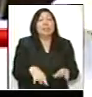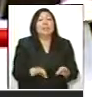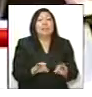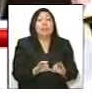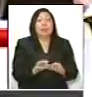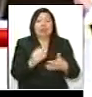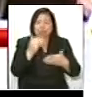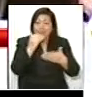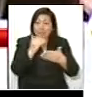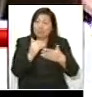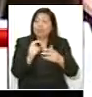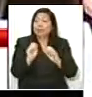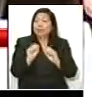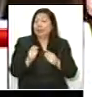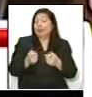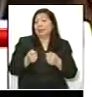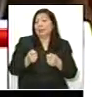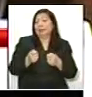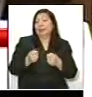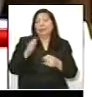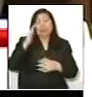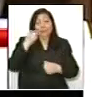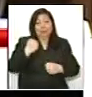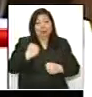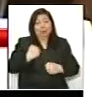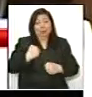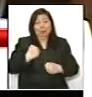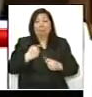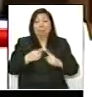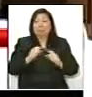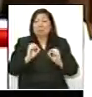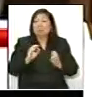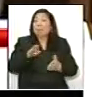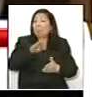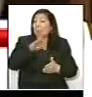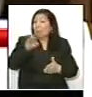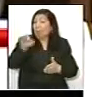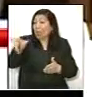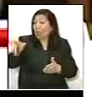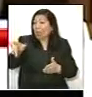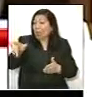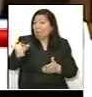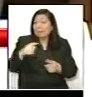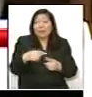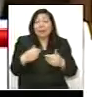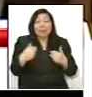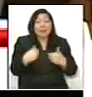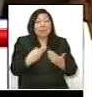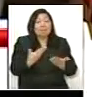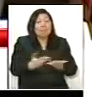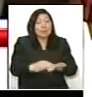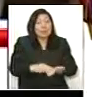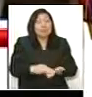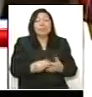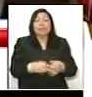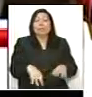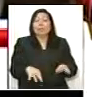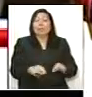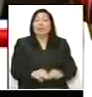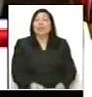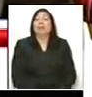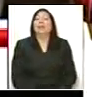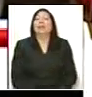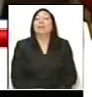el calendario exige, porque si hay un ingreso de tropas tiene un calendario, si hay una autorización de viaje tiene un calendario que tiene que priorizarse con carácter de urgente.